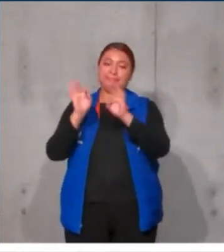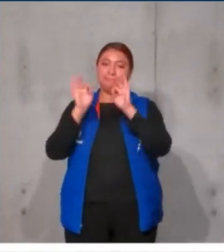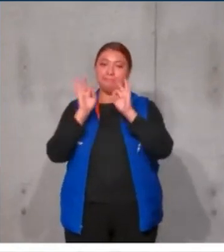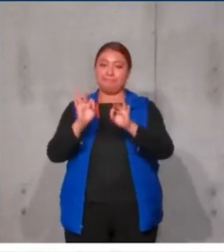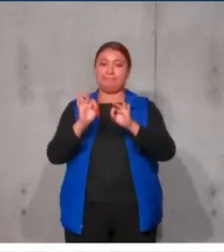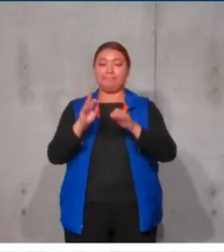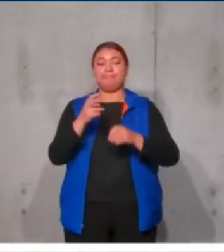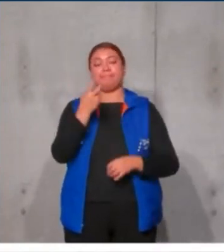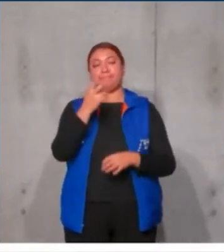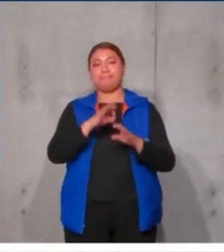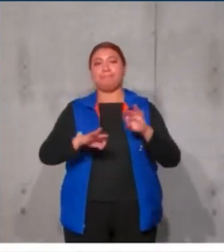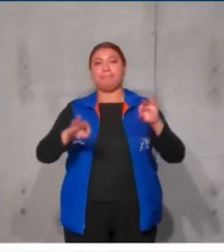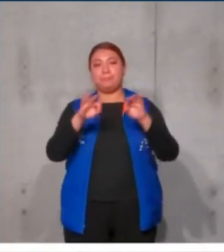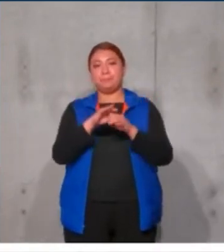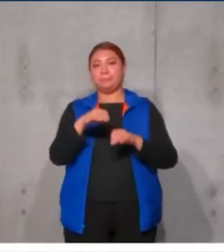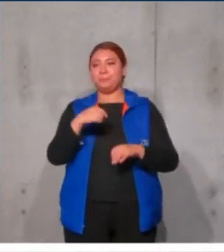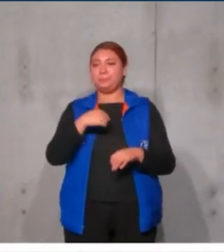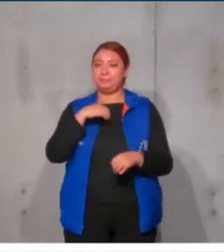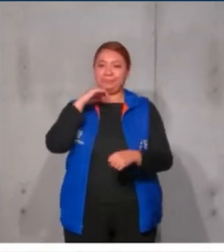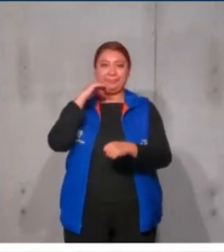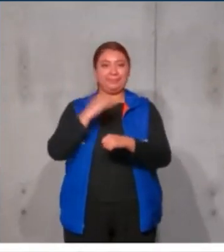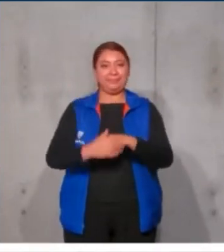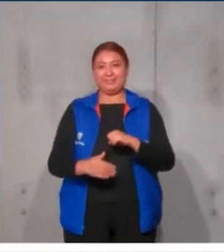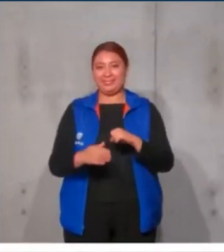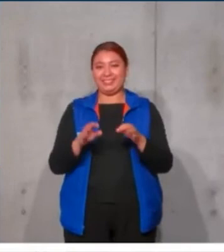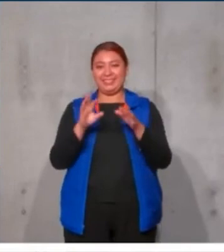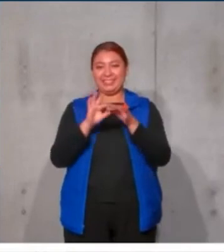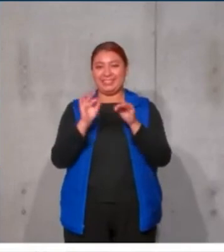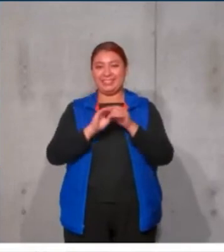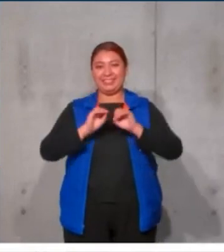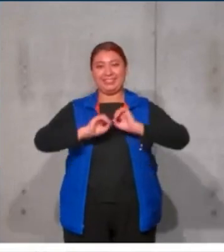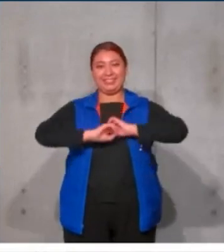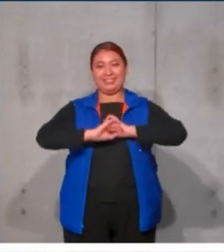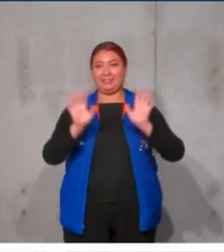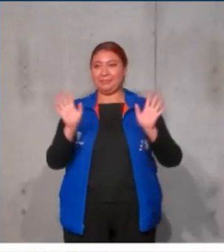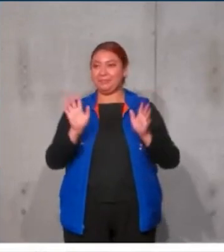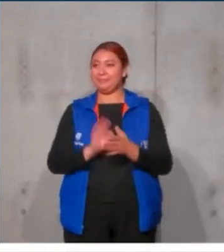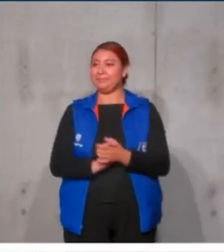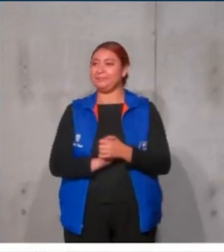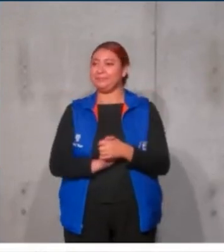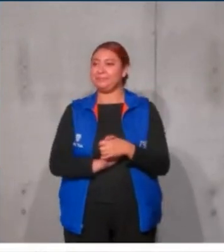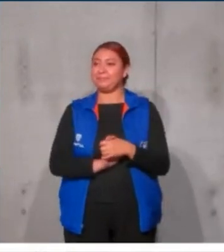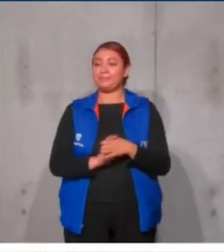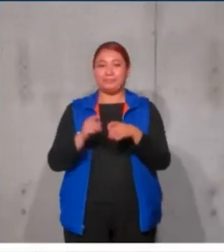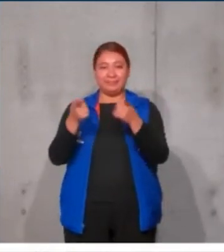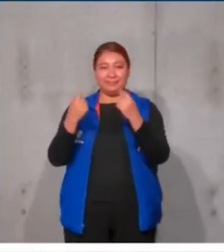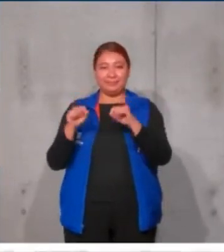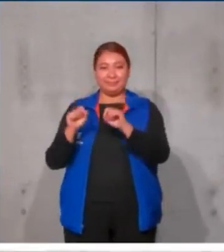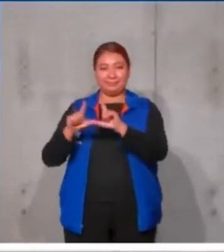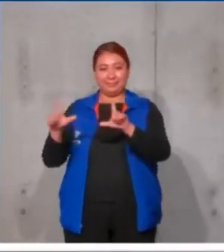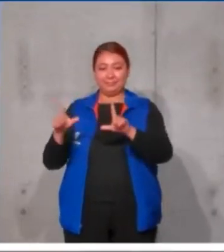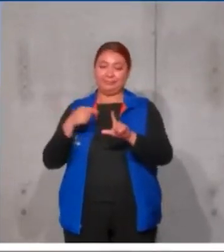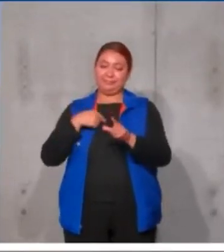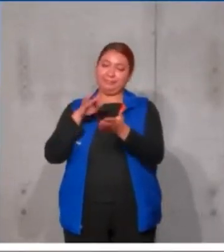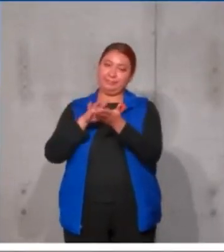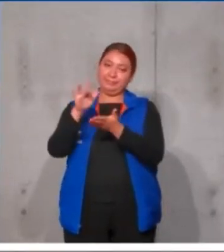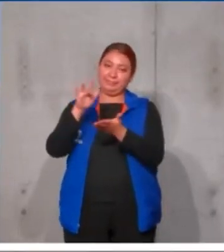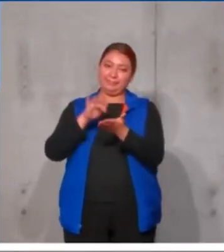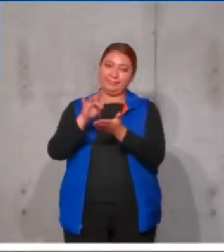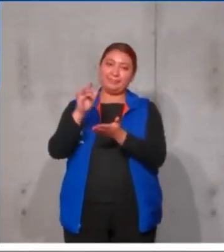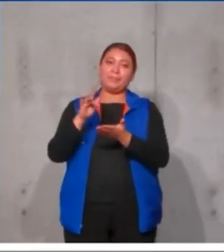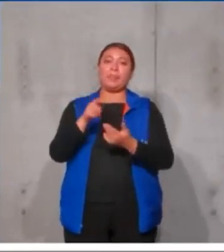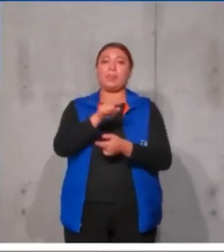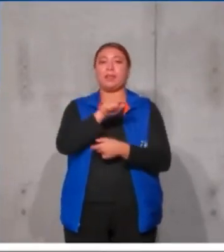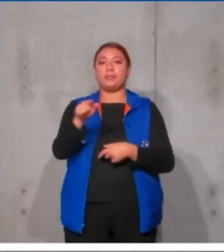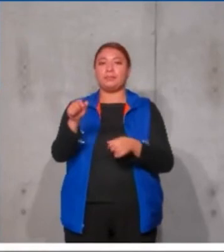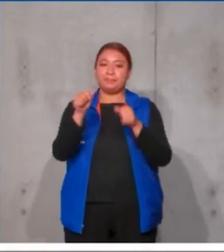valor. Entonces, bueno, pues aquí termino mi charla. Siguiente, por favor. Les